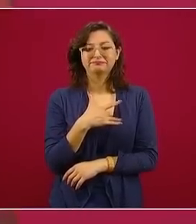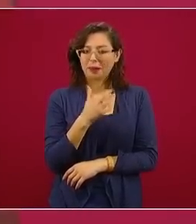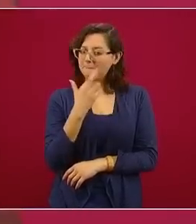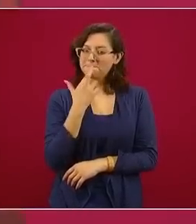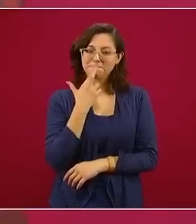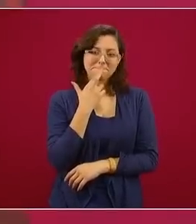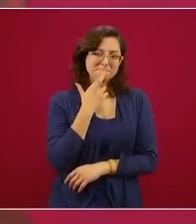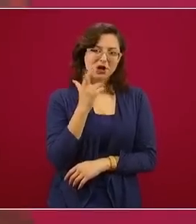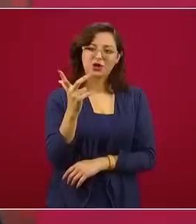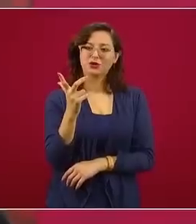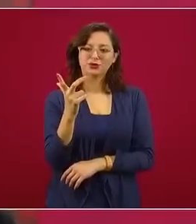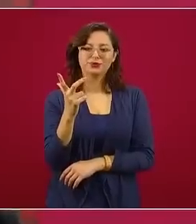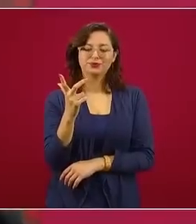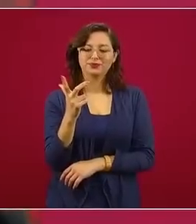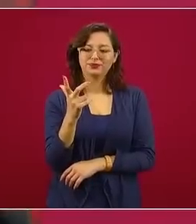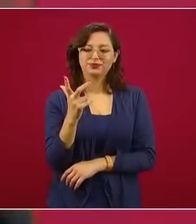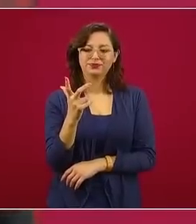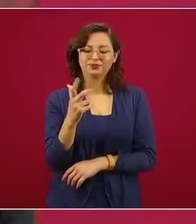mejor, o sea,